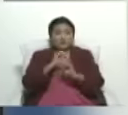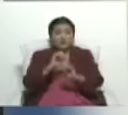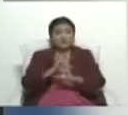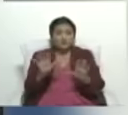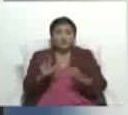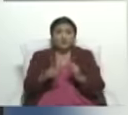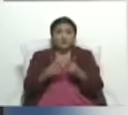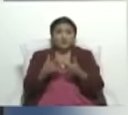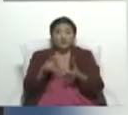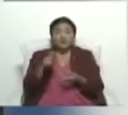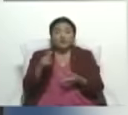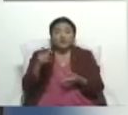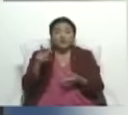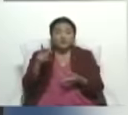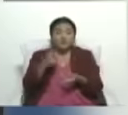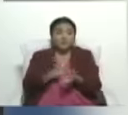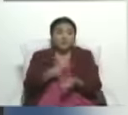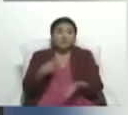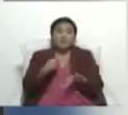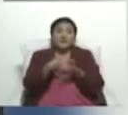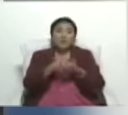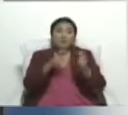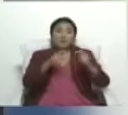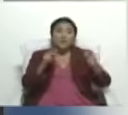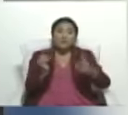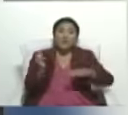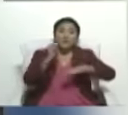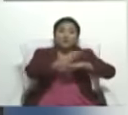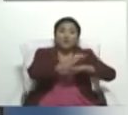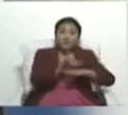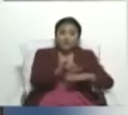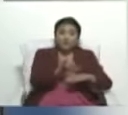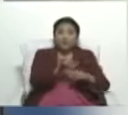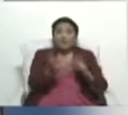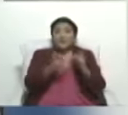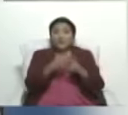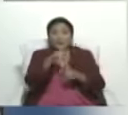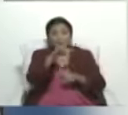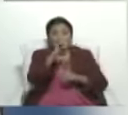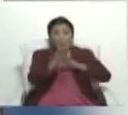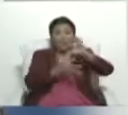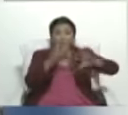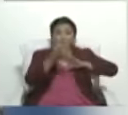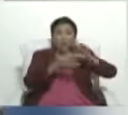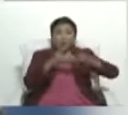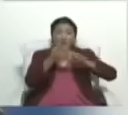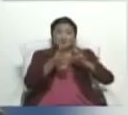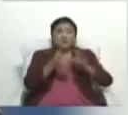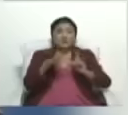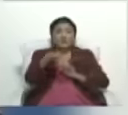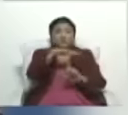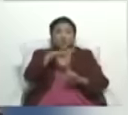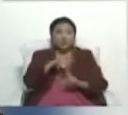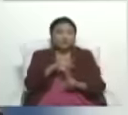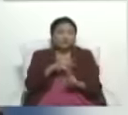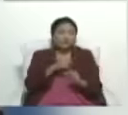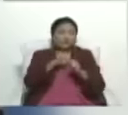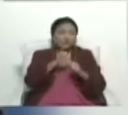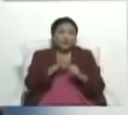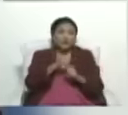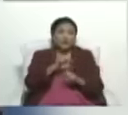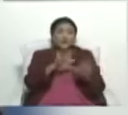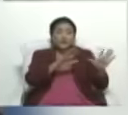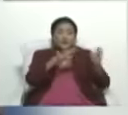y ella tuvo que hacer gasto inclusive con los pasajes. A raíz de ese problema se presenta una situación muy grave el